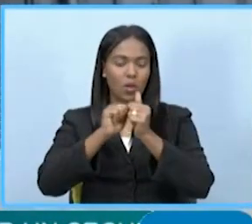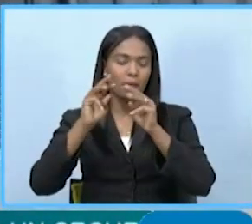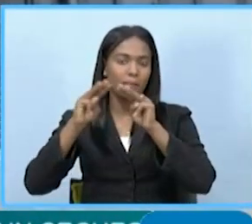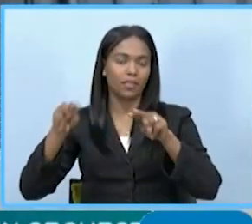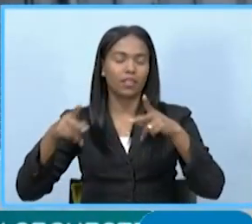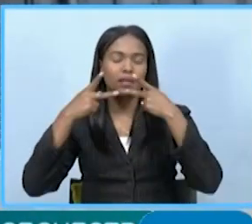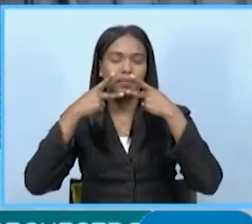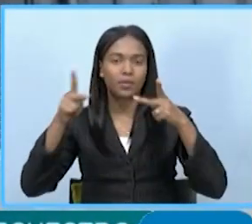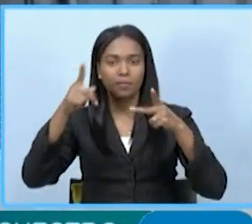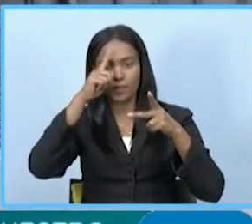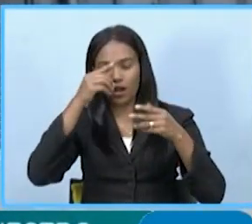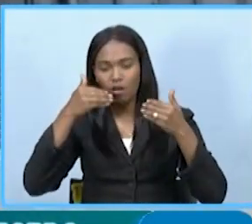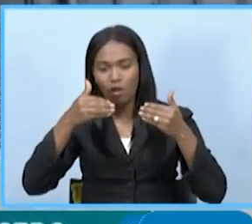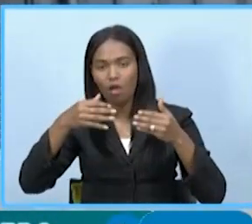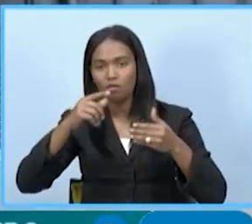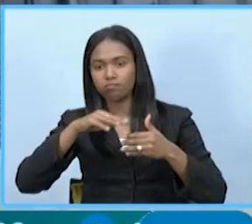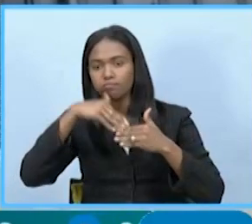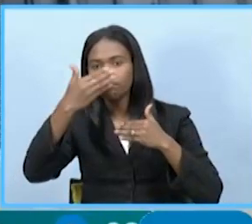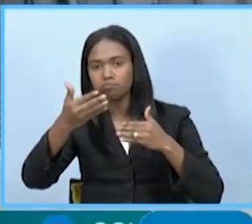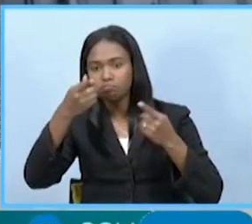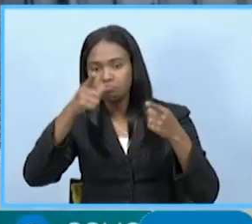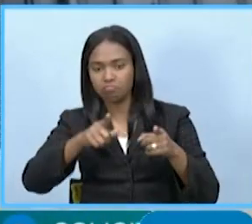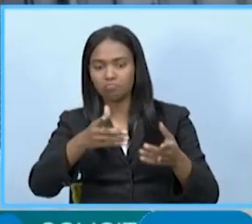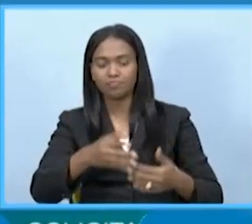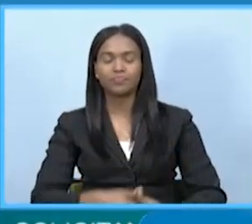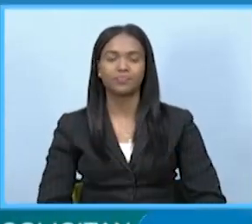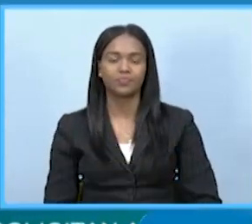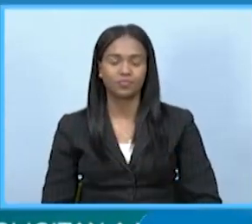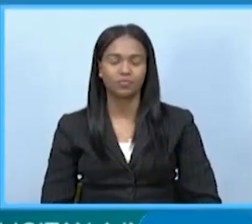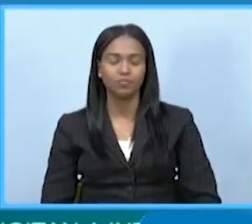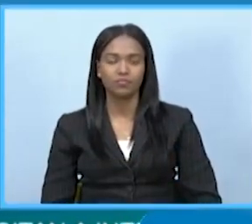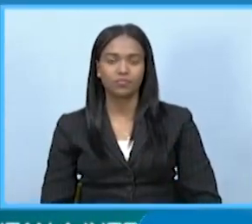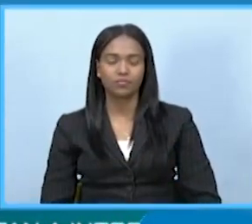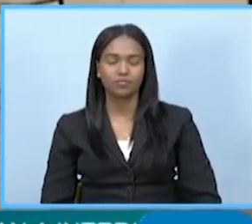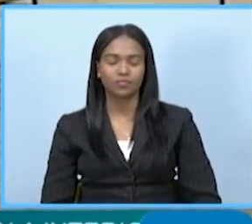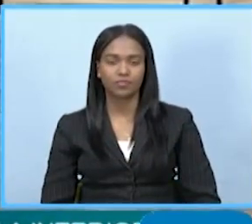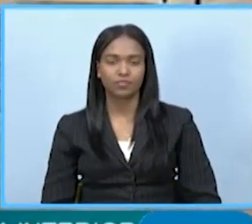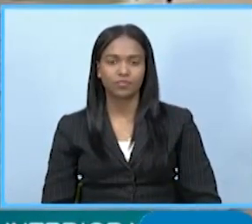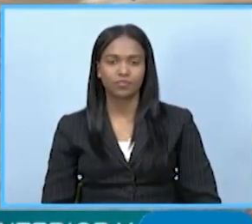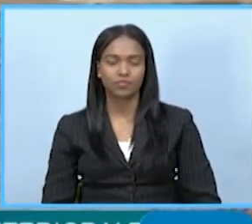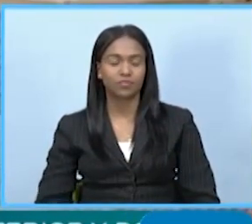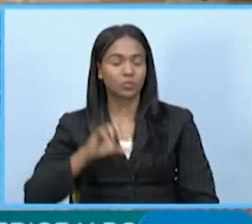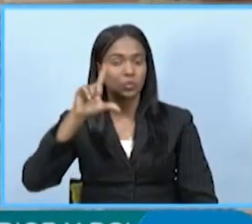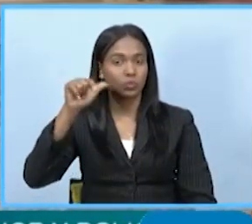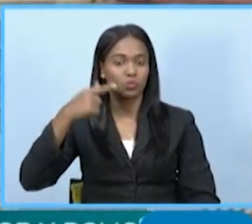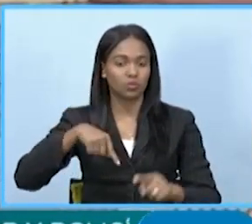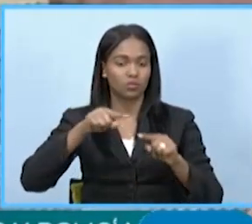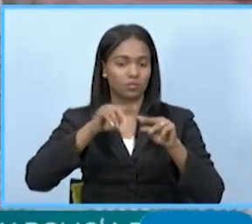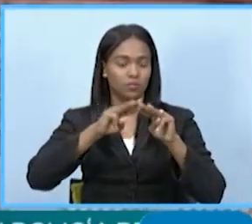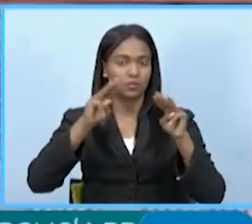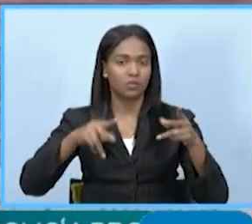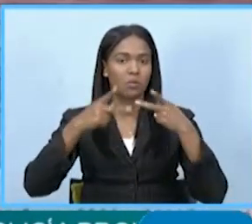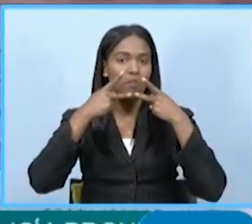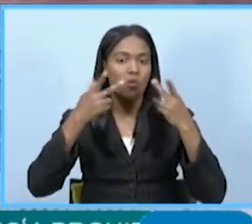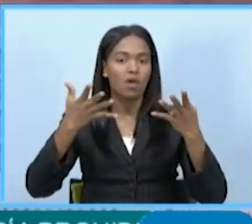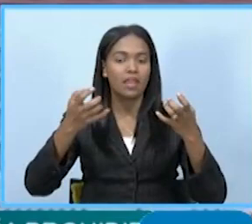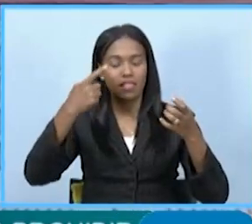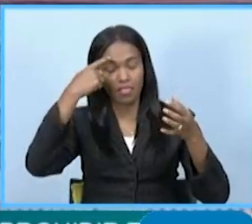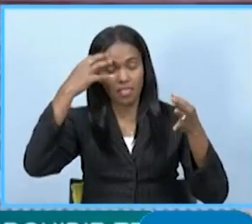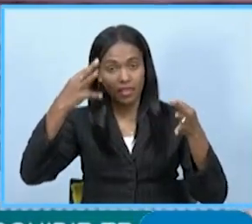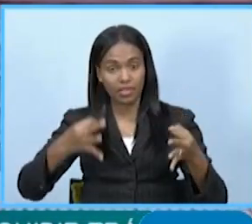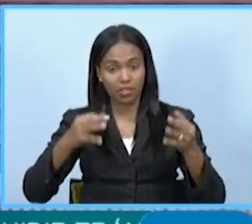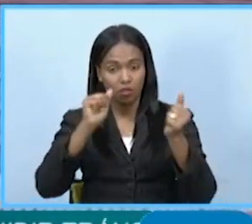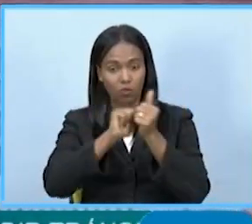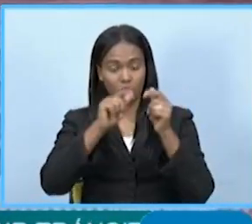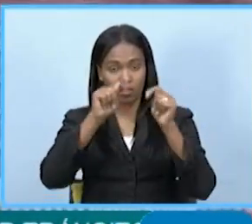Ministerio Público para los fines legales correspondientes. Luego que el Ministerio Público apelara decisiones